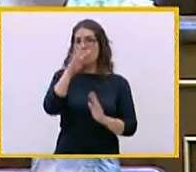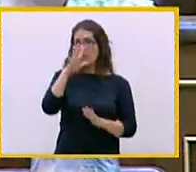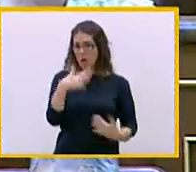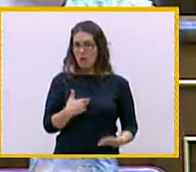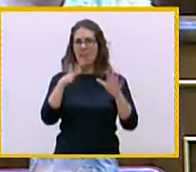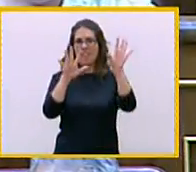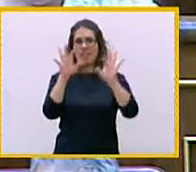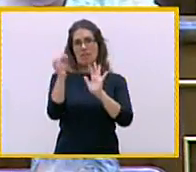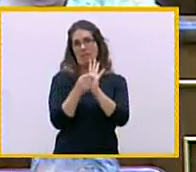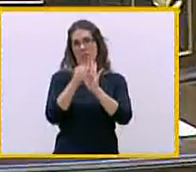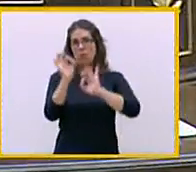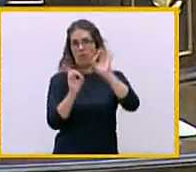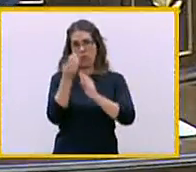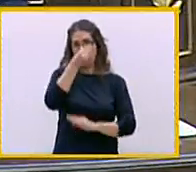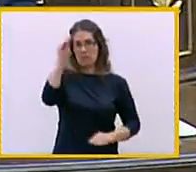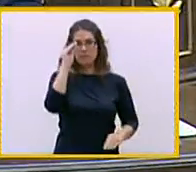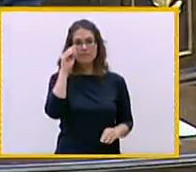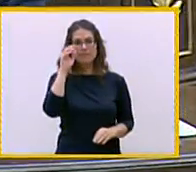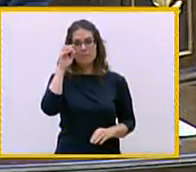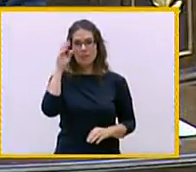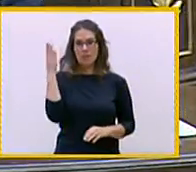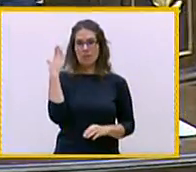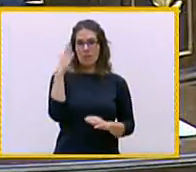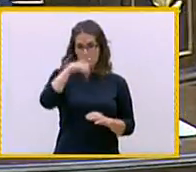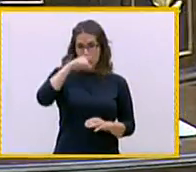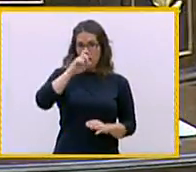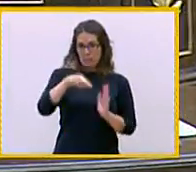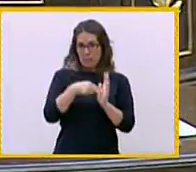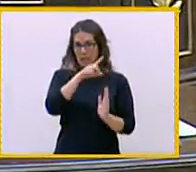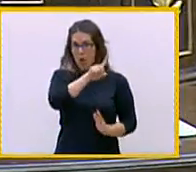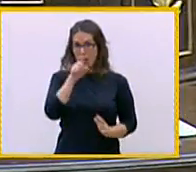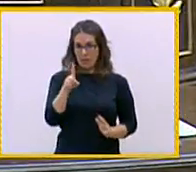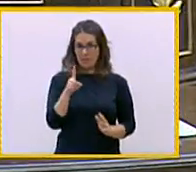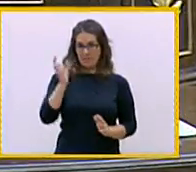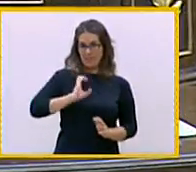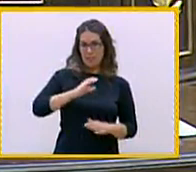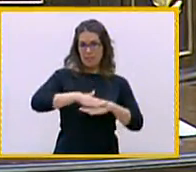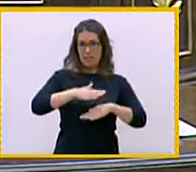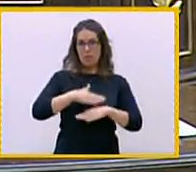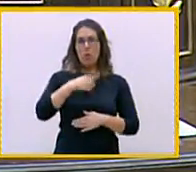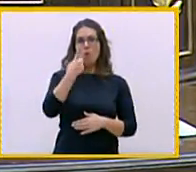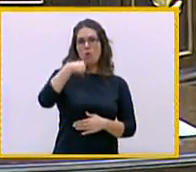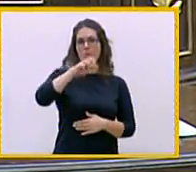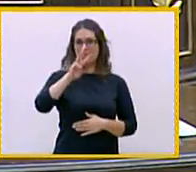En 2011, el salario mínimo aumentó un 1,3%, pero desde principios de